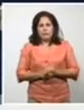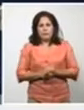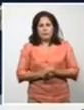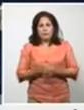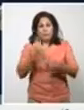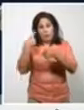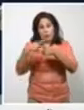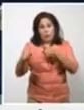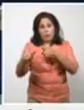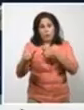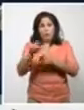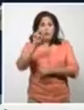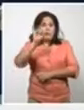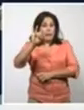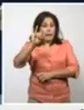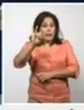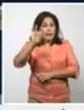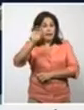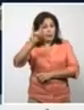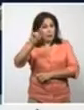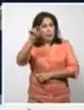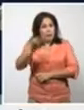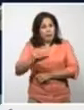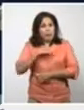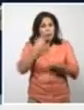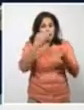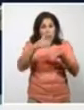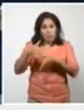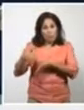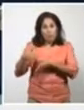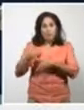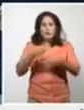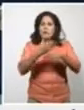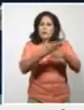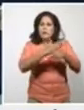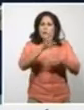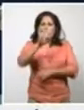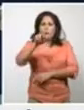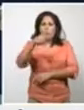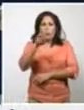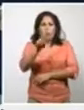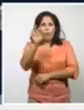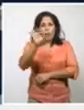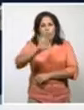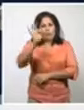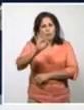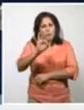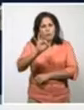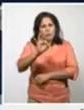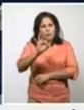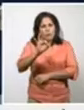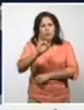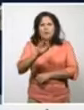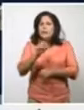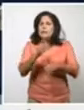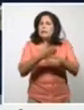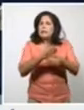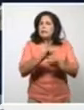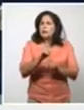Los 79 fallecidos representan el 4,2%, o sea, representan, no, es